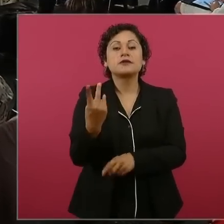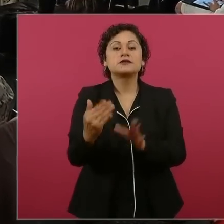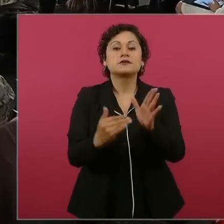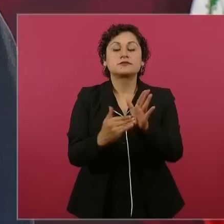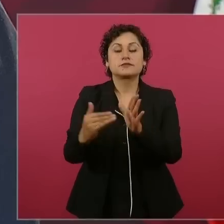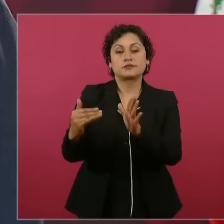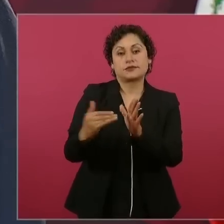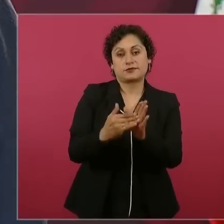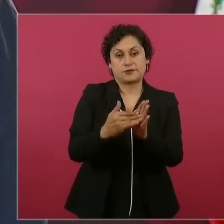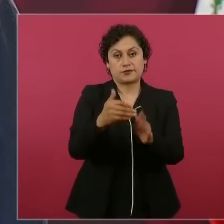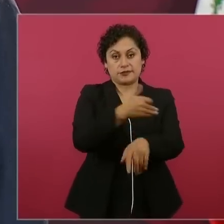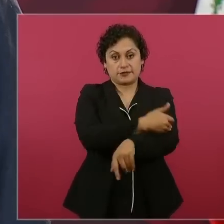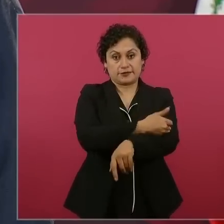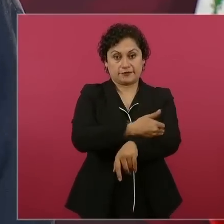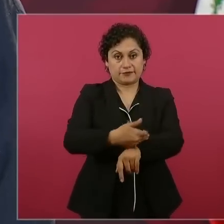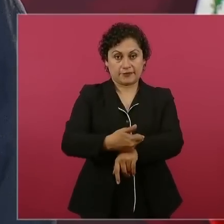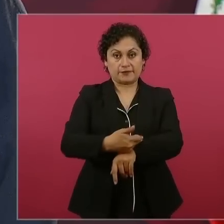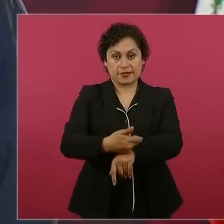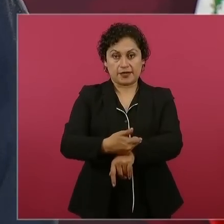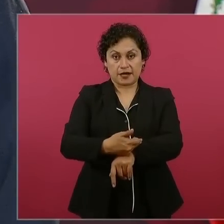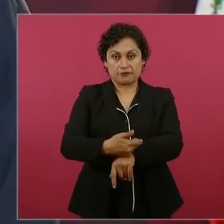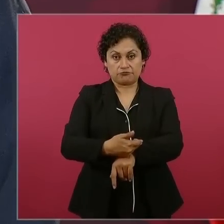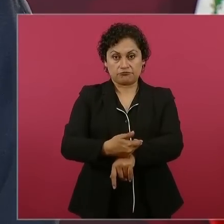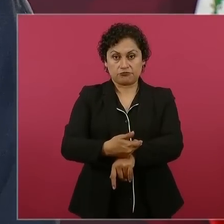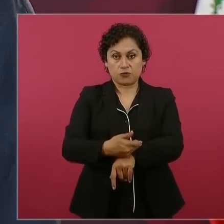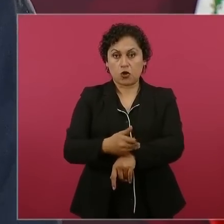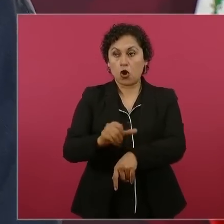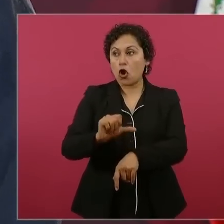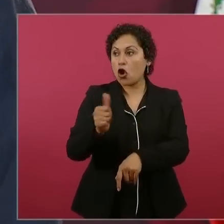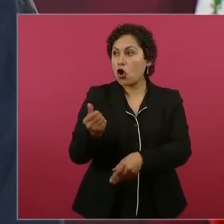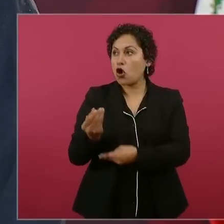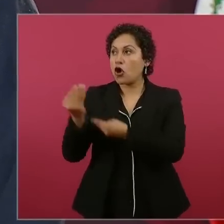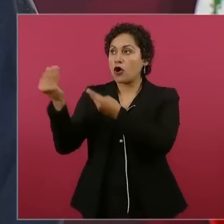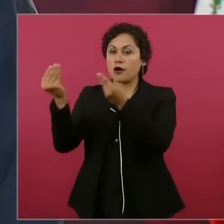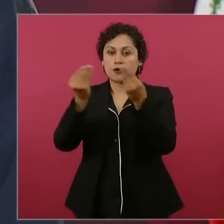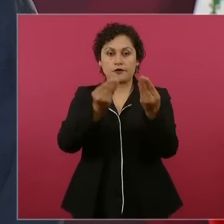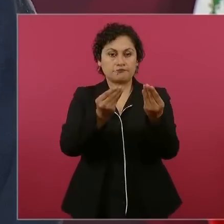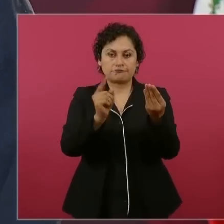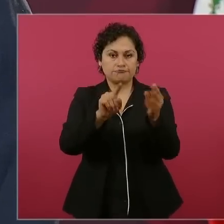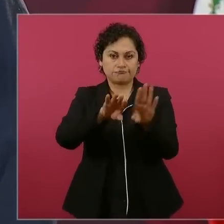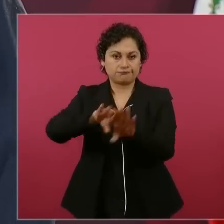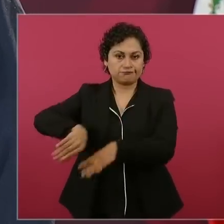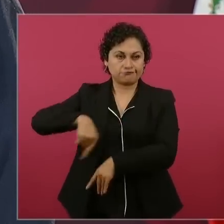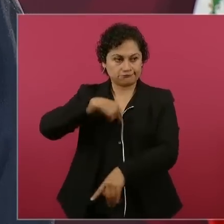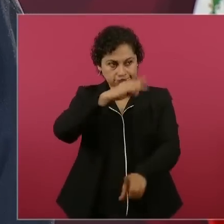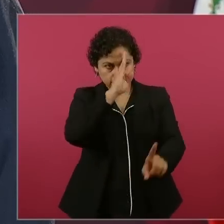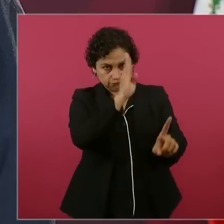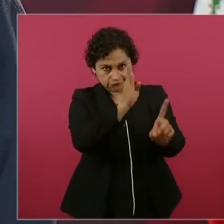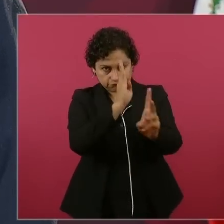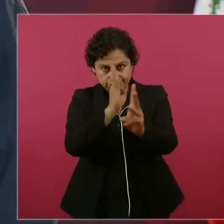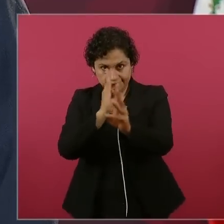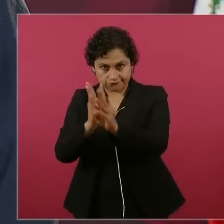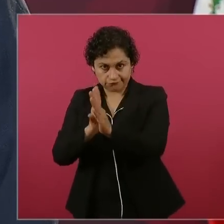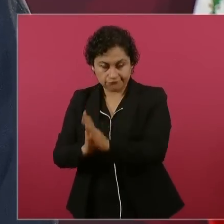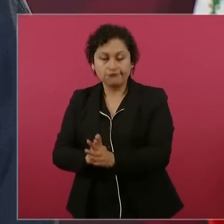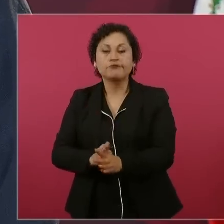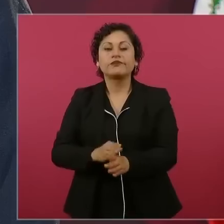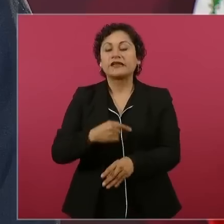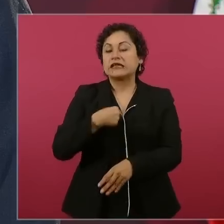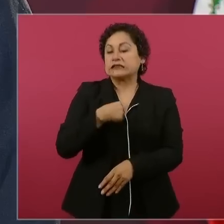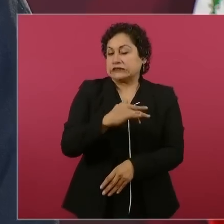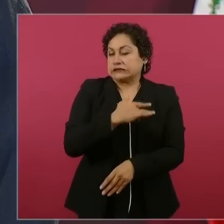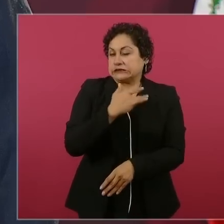25 millones de familias de manera directa y yo estimo 5 millones más